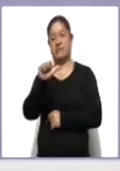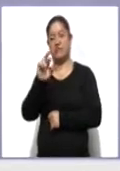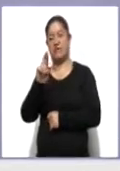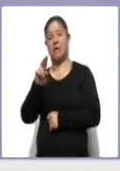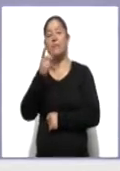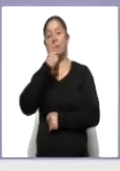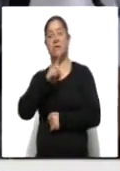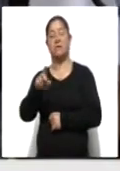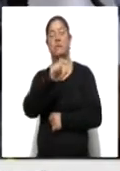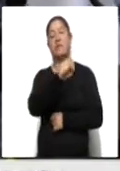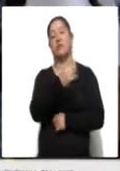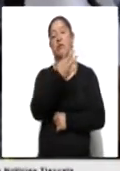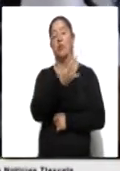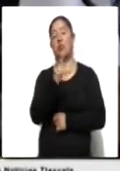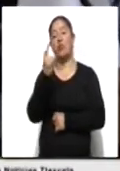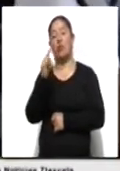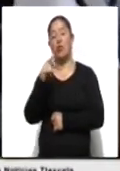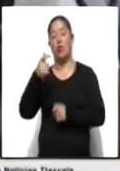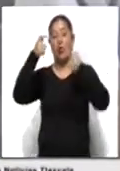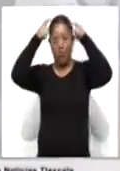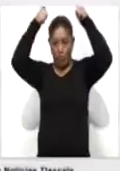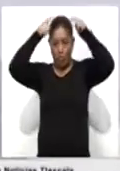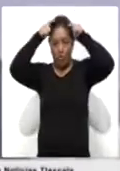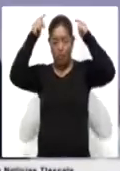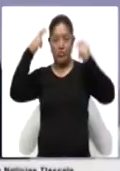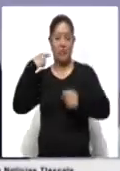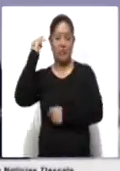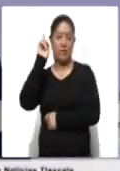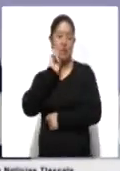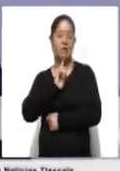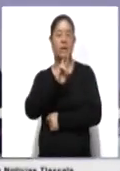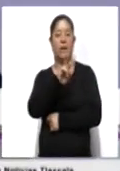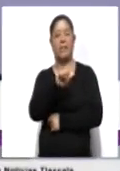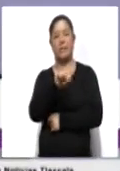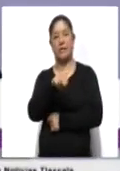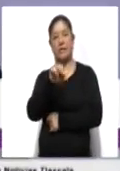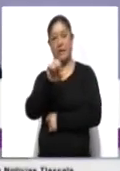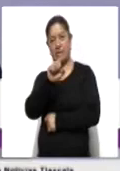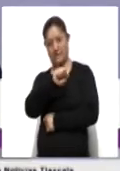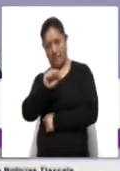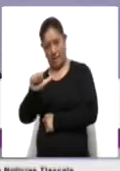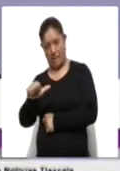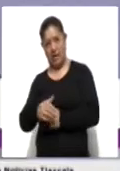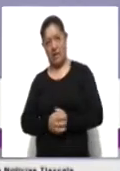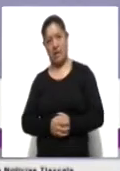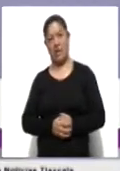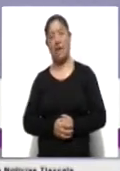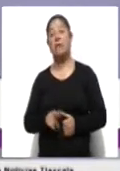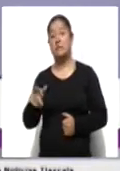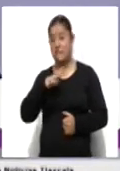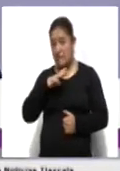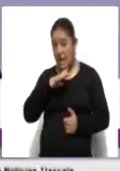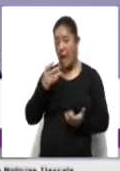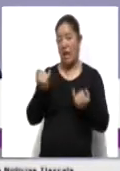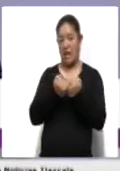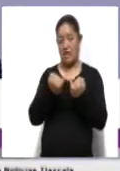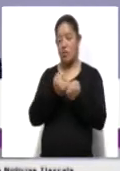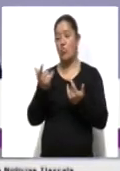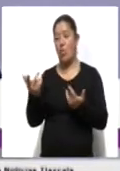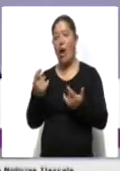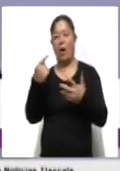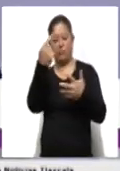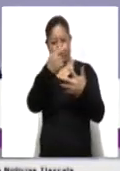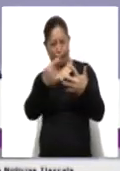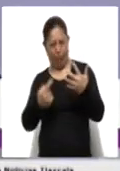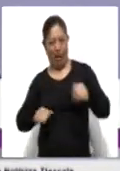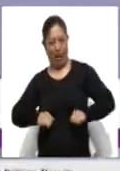con la coronación de la reina Vanessa Cruz Martínez. La gente pregunta, ¿se van a realizar los eventos, se van a realizar las actividades? Y por